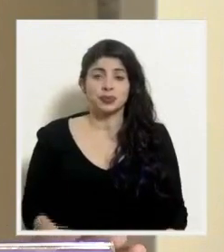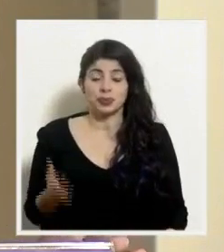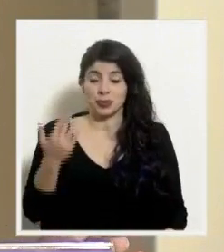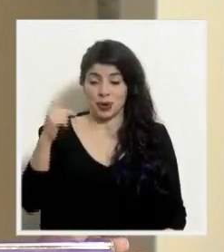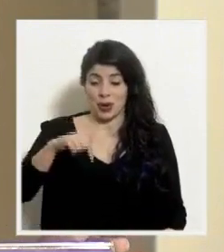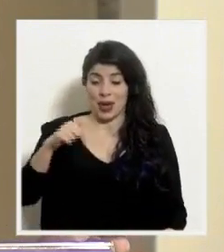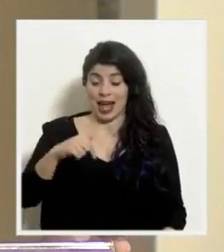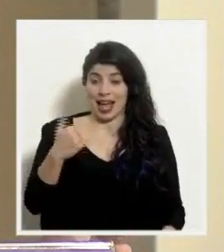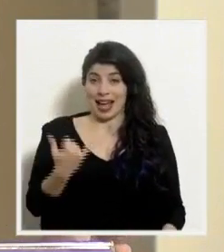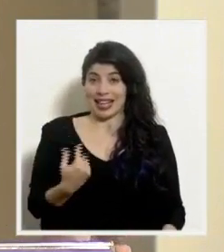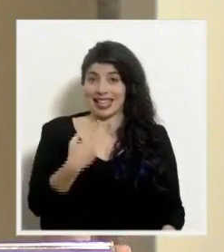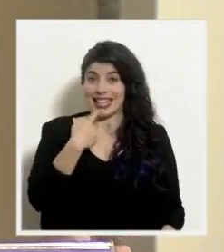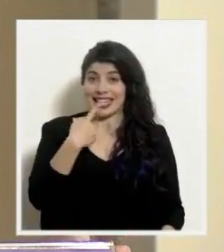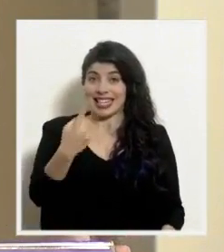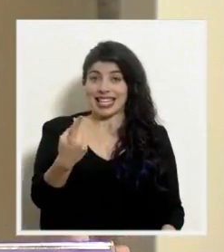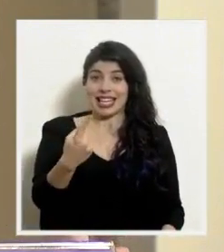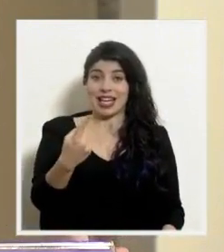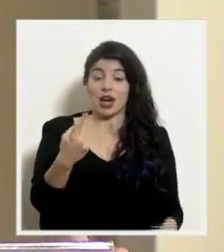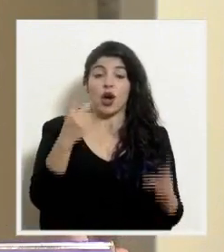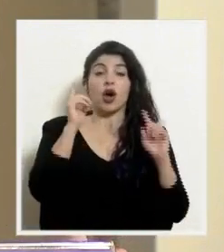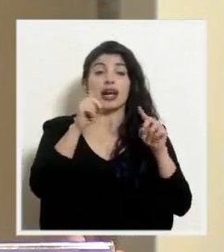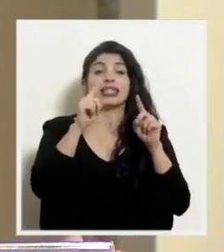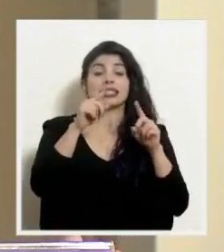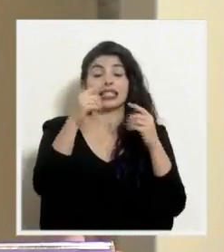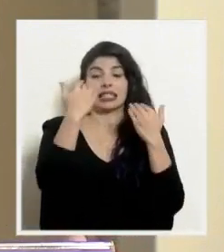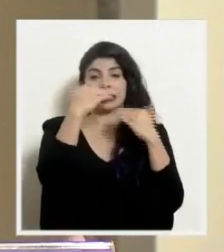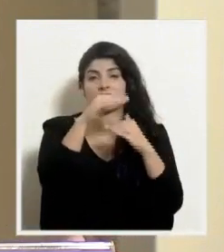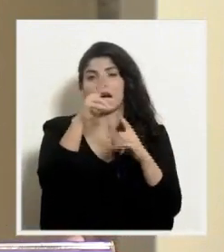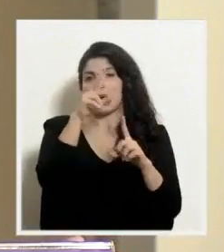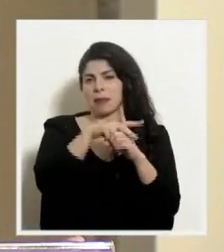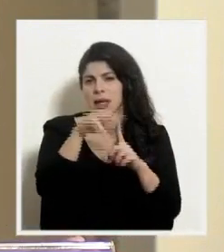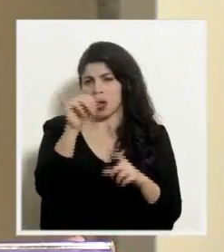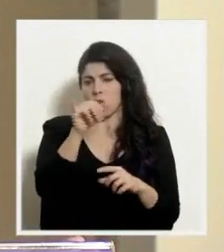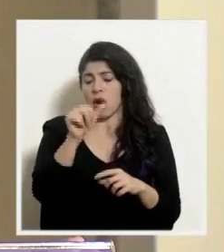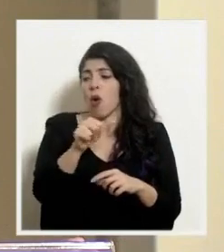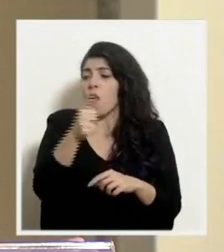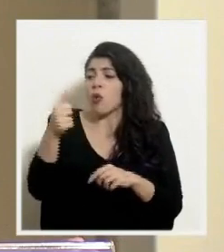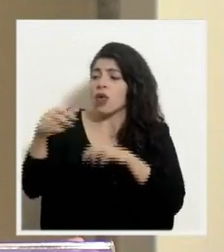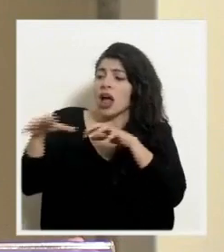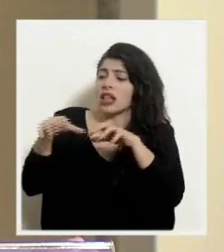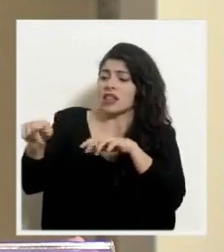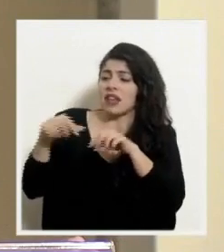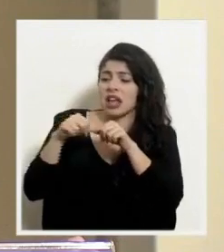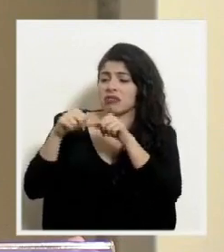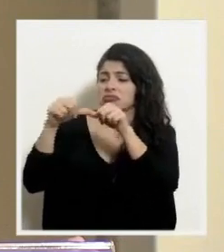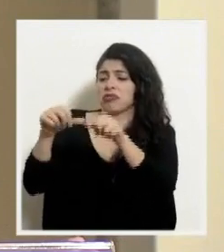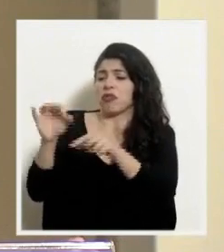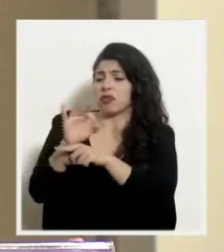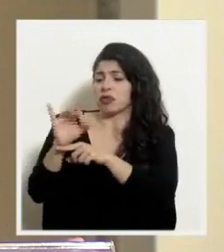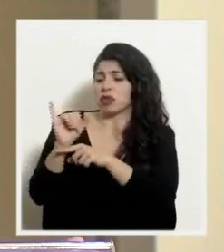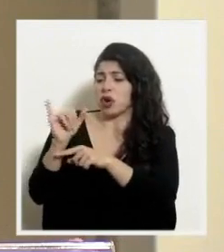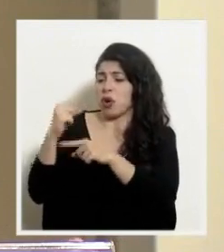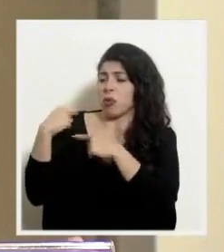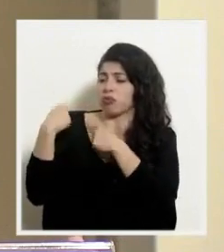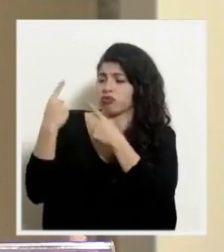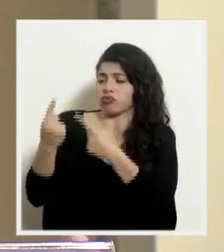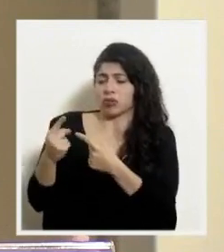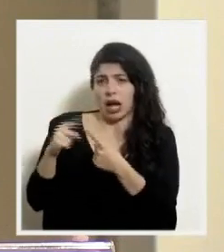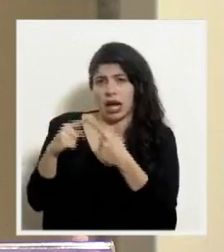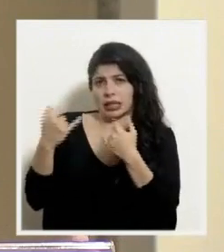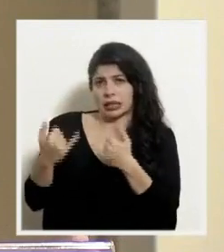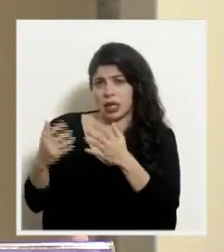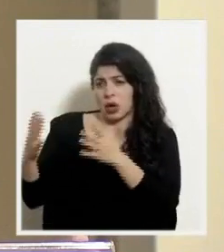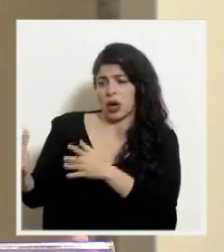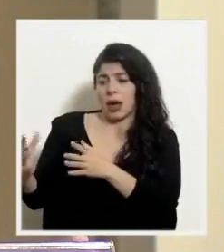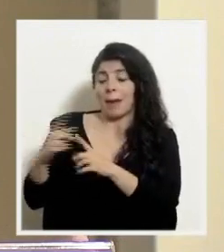mencionamos aquí ahorita, en términos de los aforos, es lo que corresponde. El resto de actividades siguen operando como venían operando hasta este momento. Nada